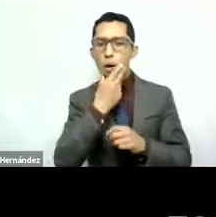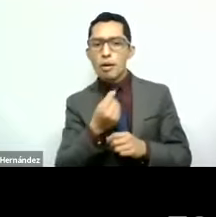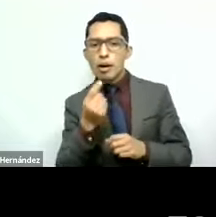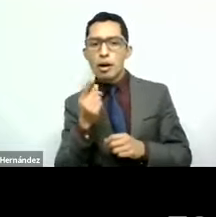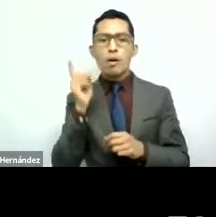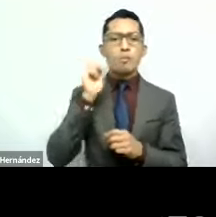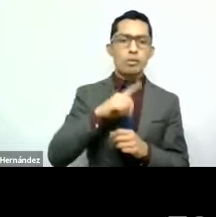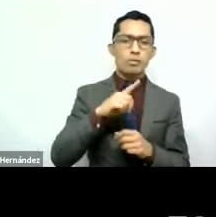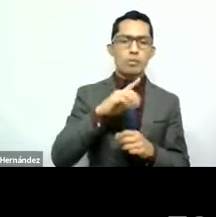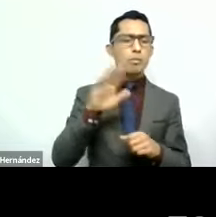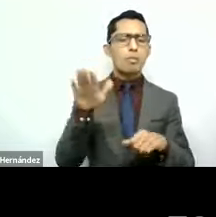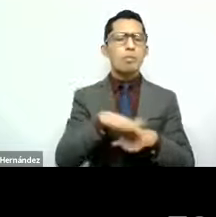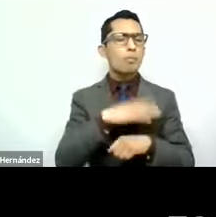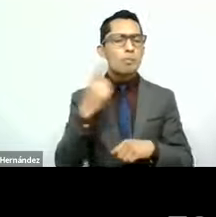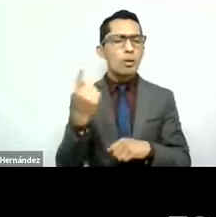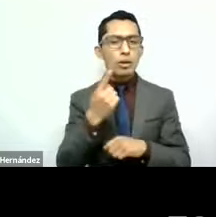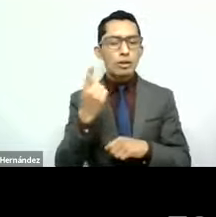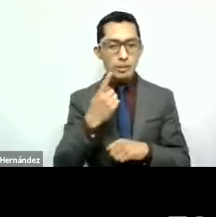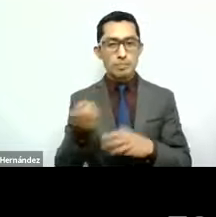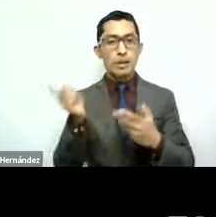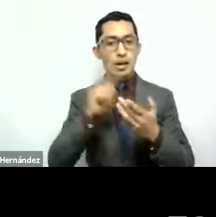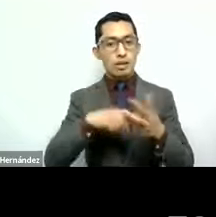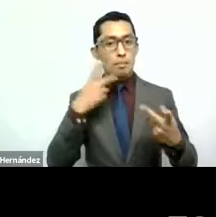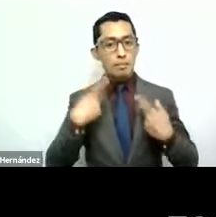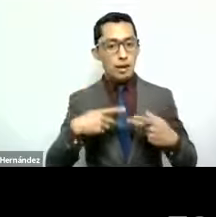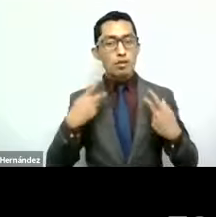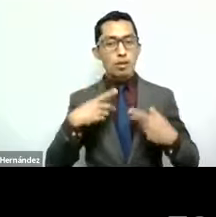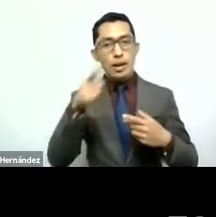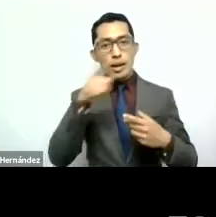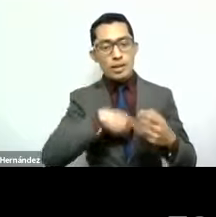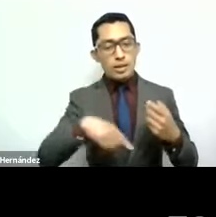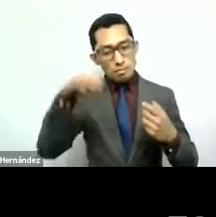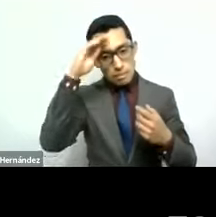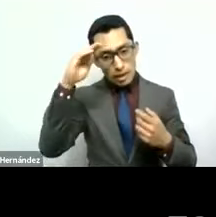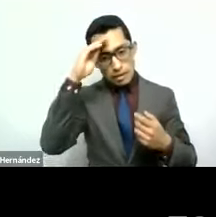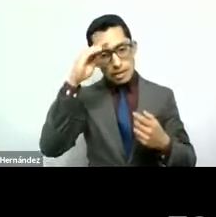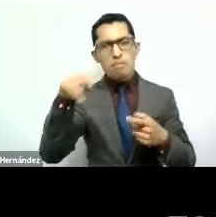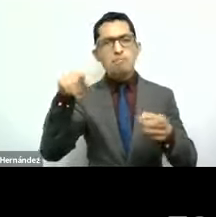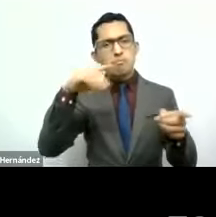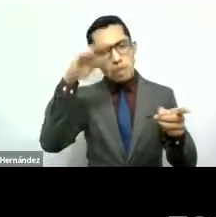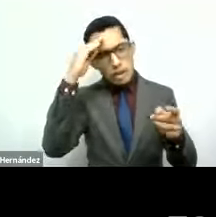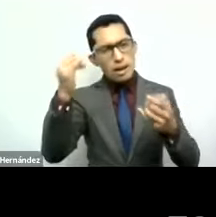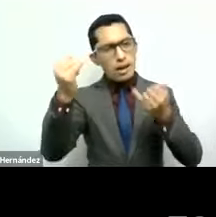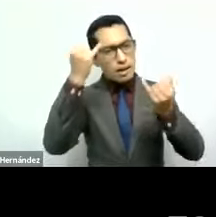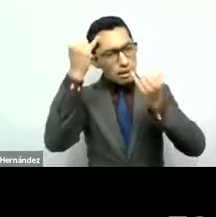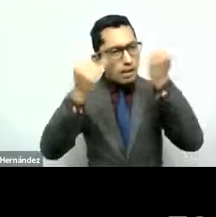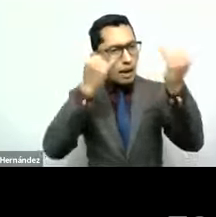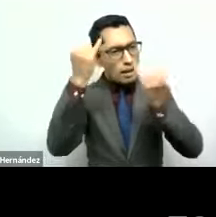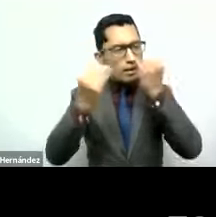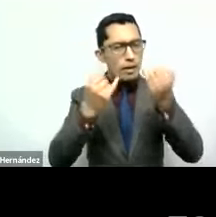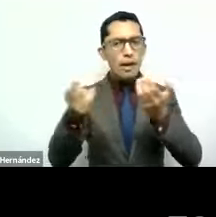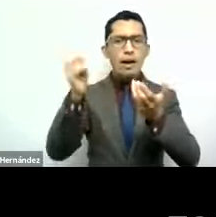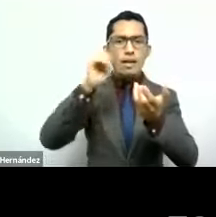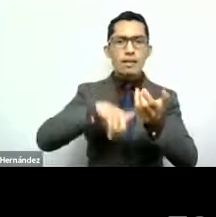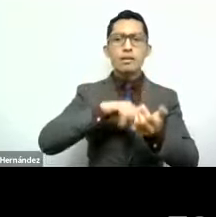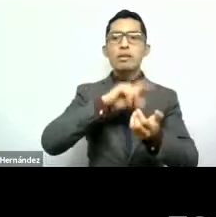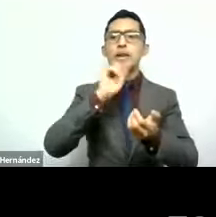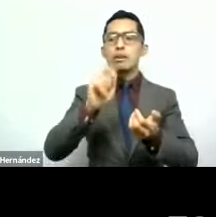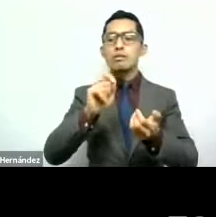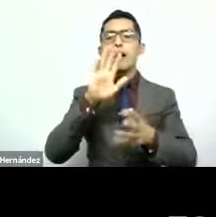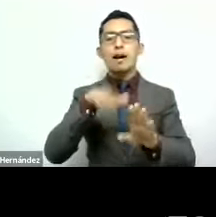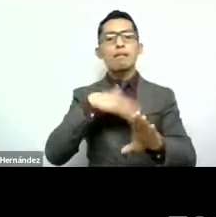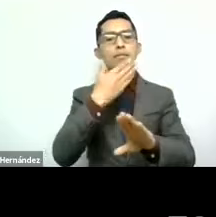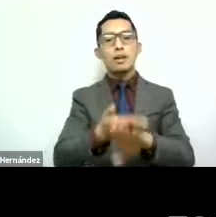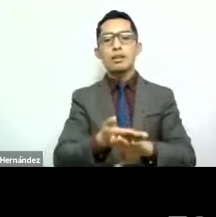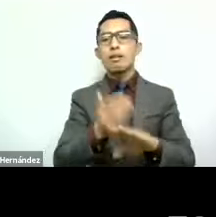Porque esa construcción social ha permitido que se sigan reproduciendo múltiples desigualdades,